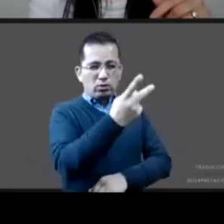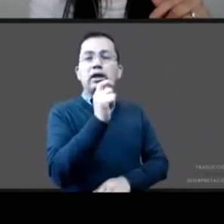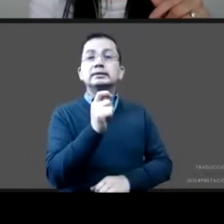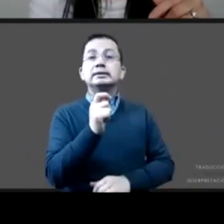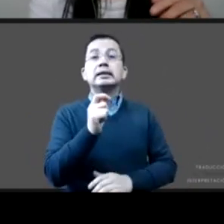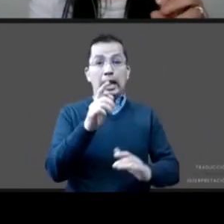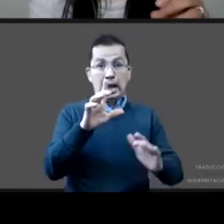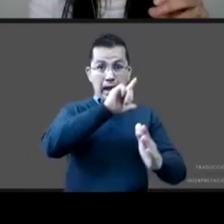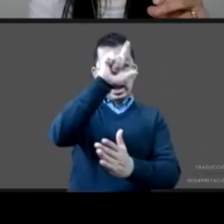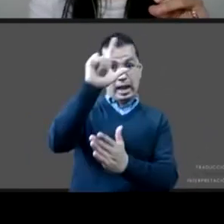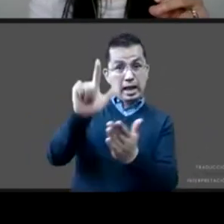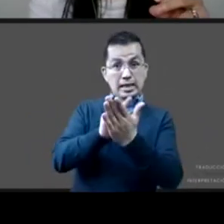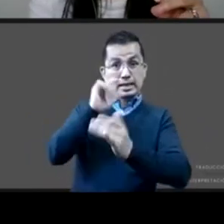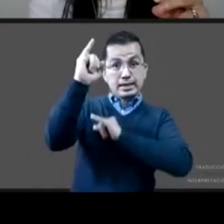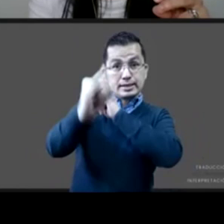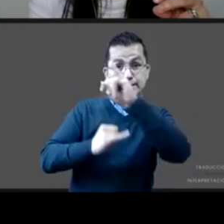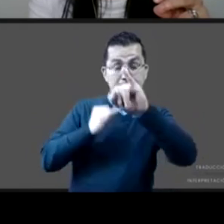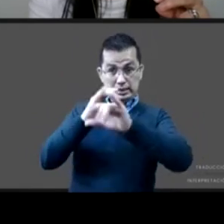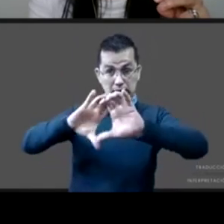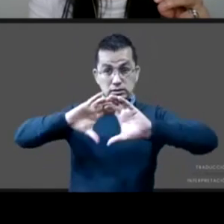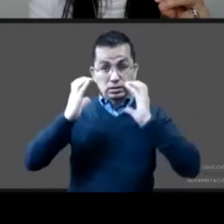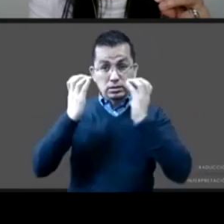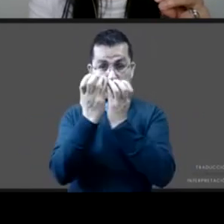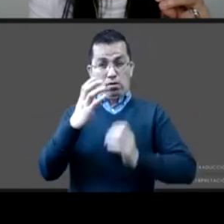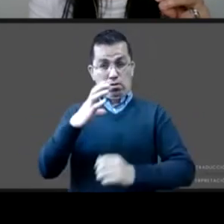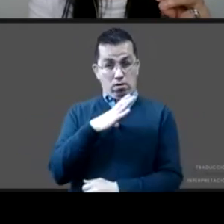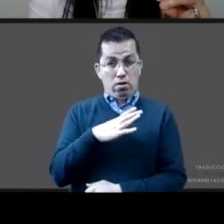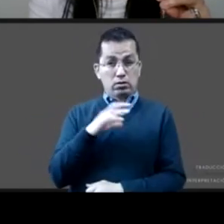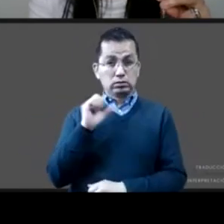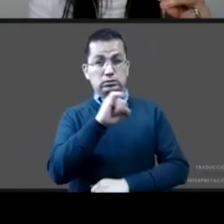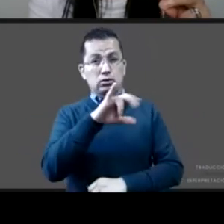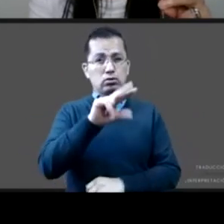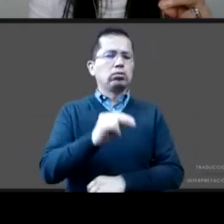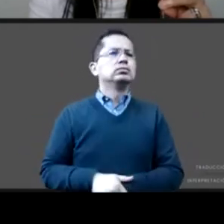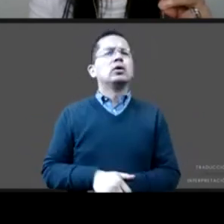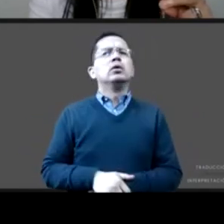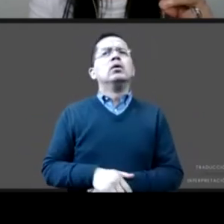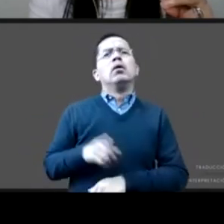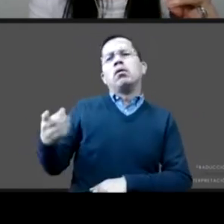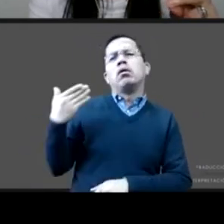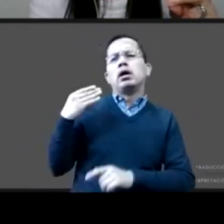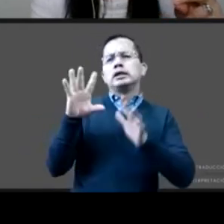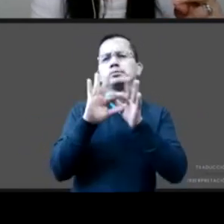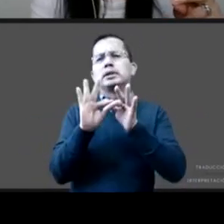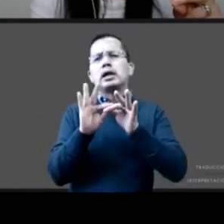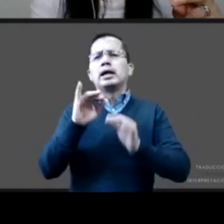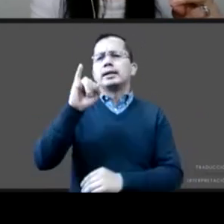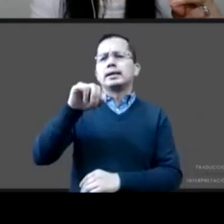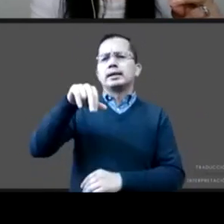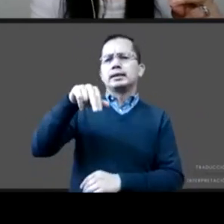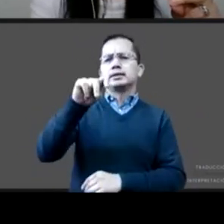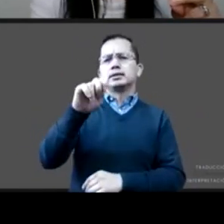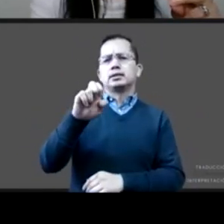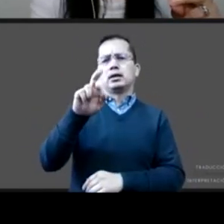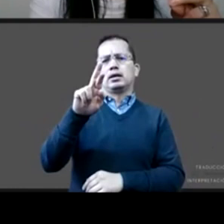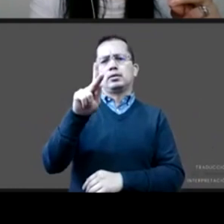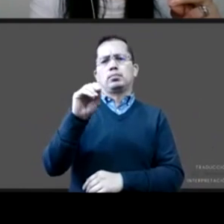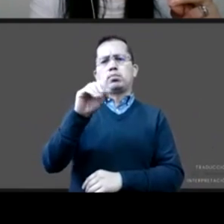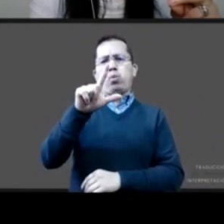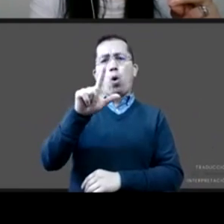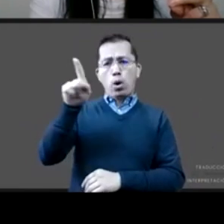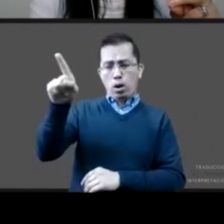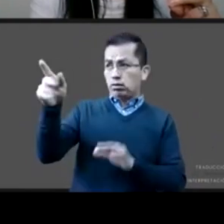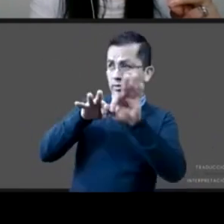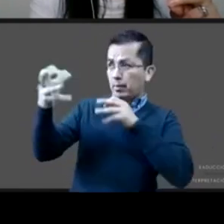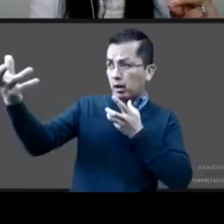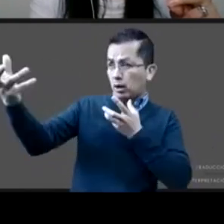la fiscal sobre trabajo con la Interpol, denuncias que vienen de otros países. ¿Cómo aplican? Porque los huecos